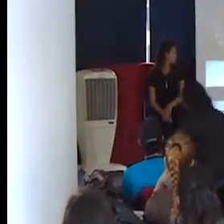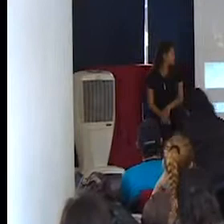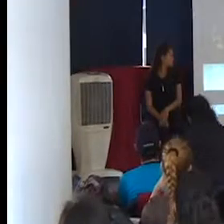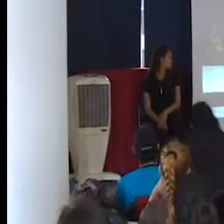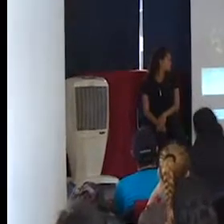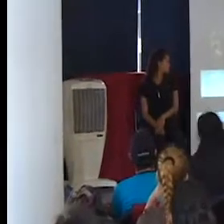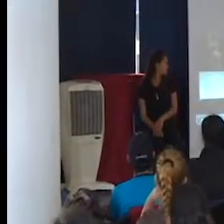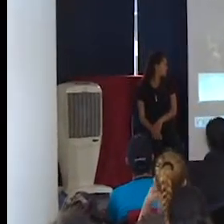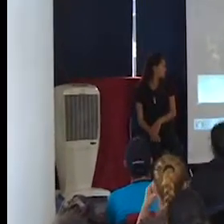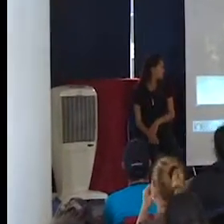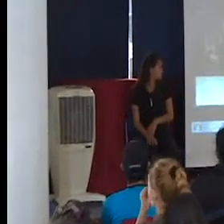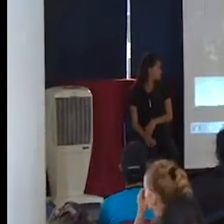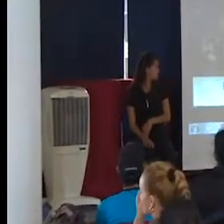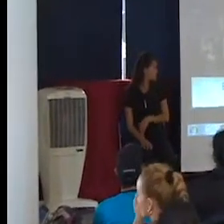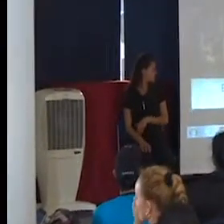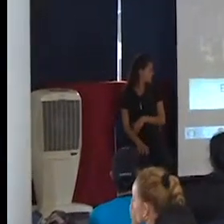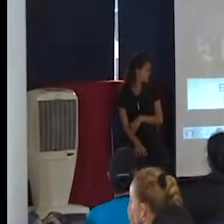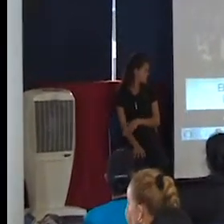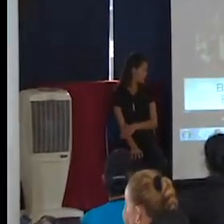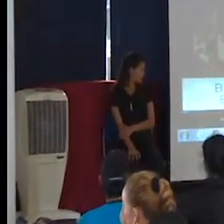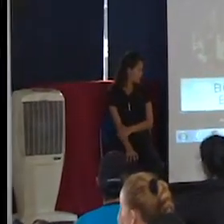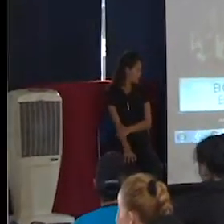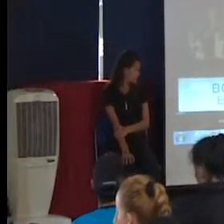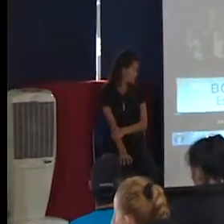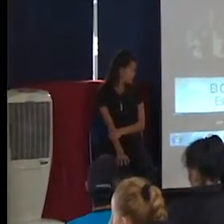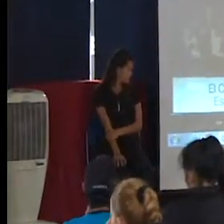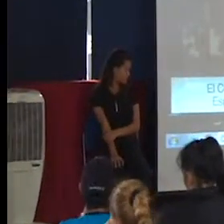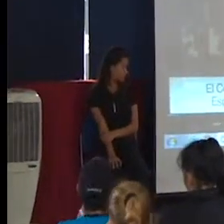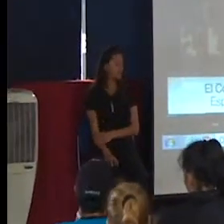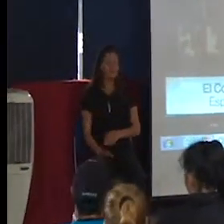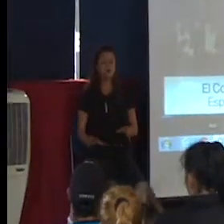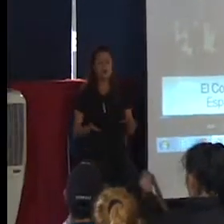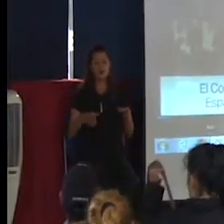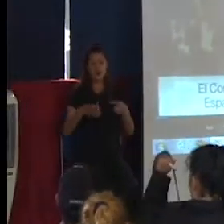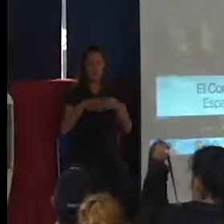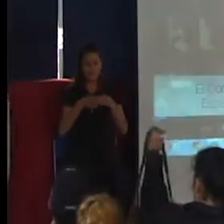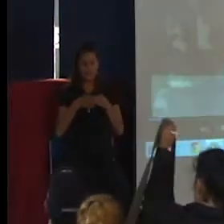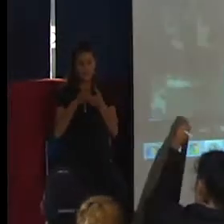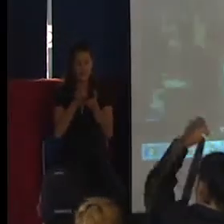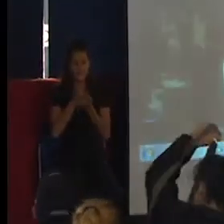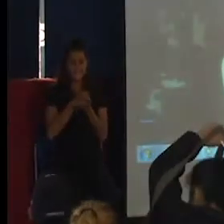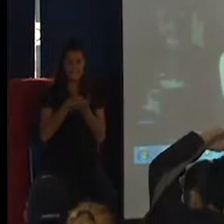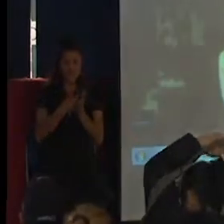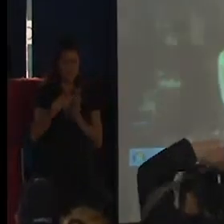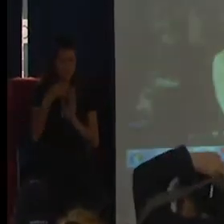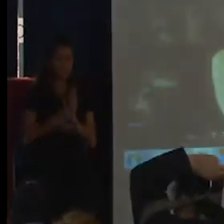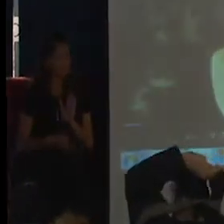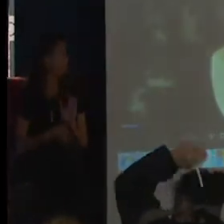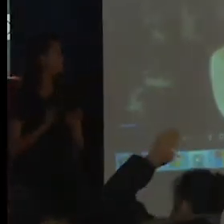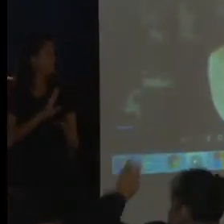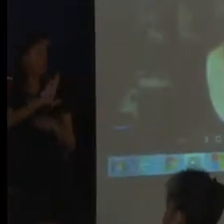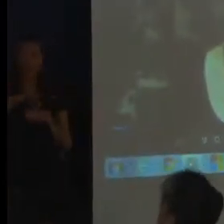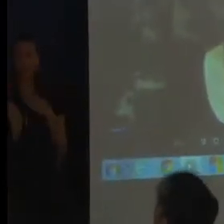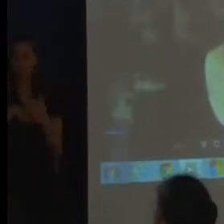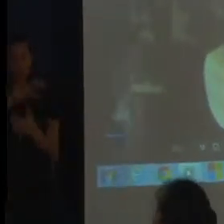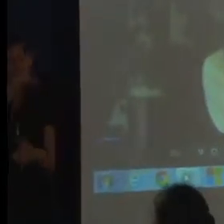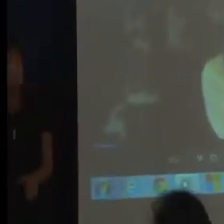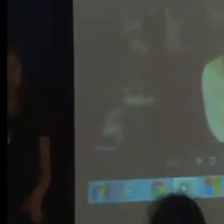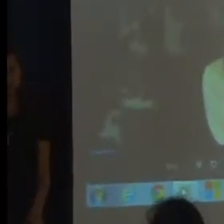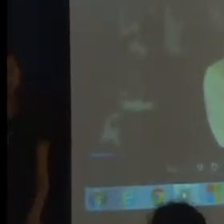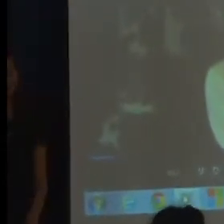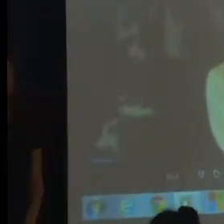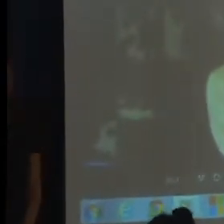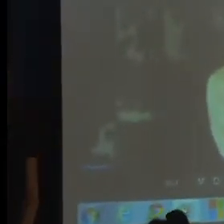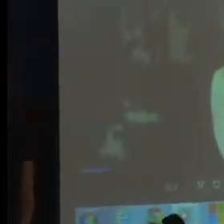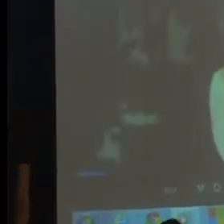Bueno, el Comité de Bioética los hay en todos los países, ¿no? España lo tiene desde hace